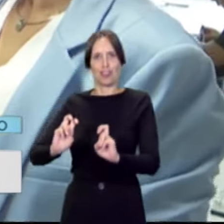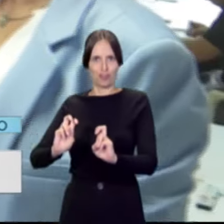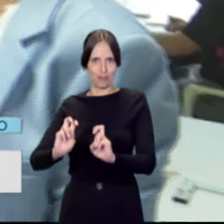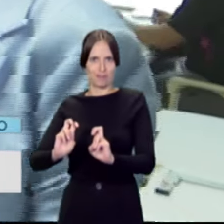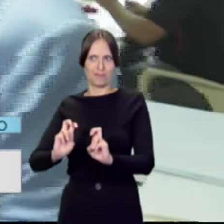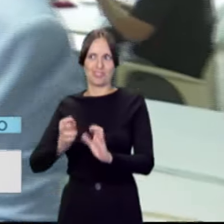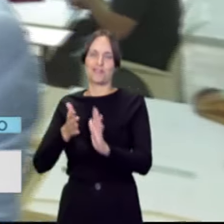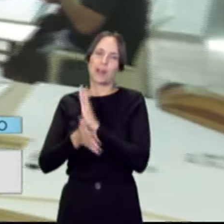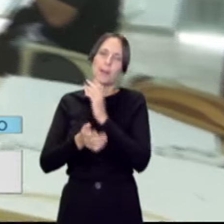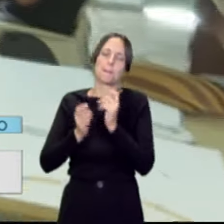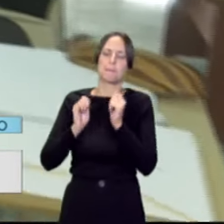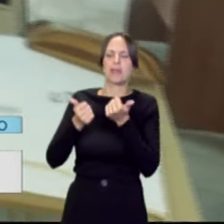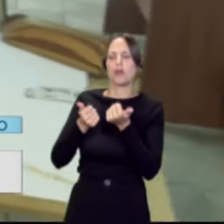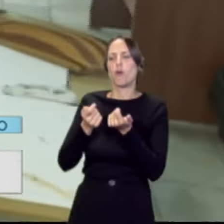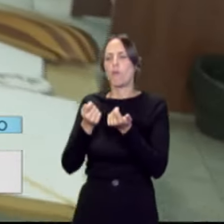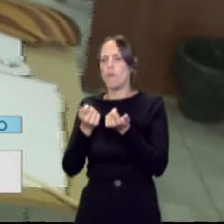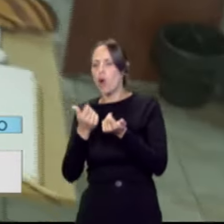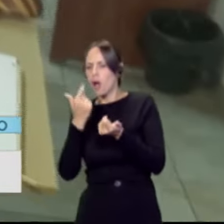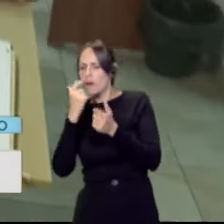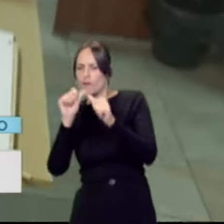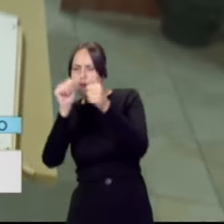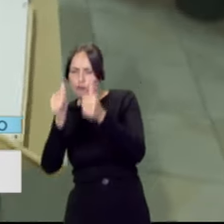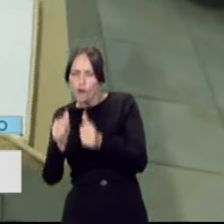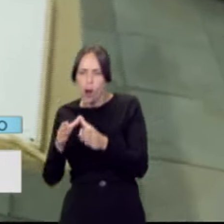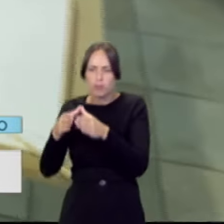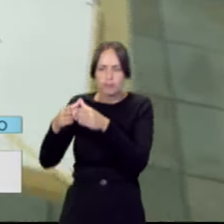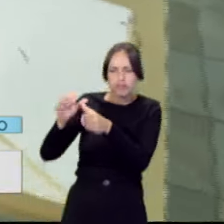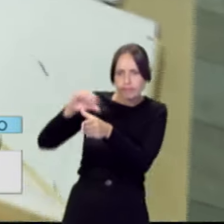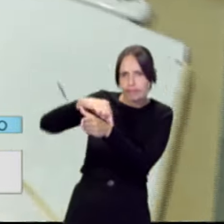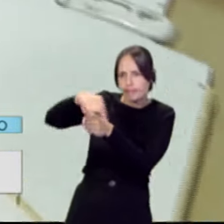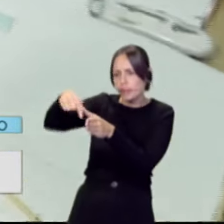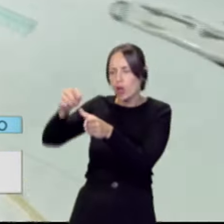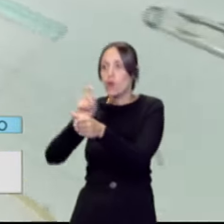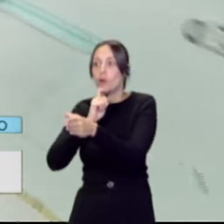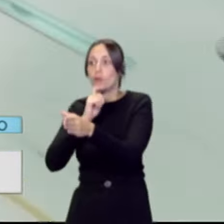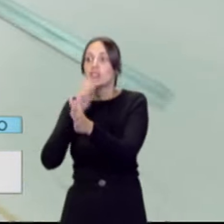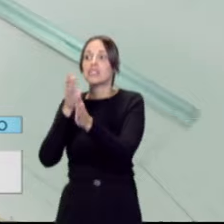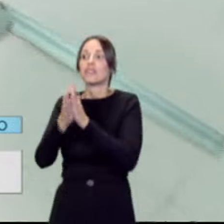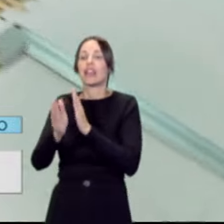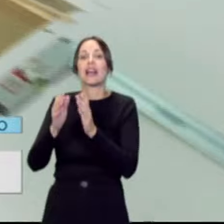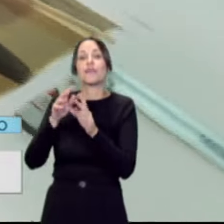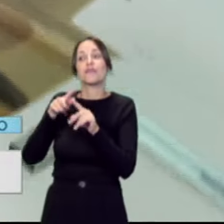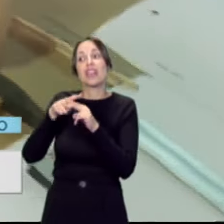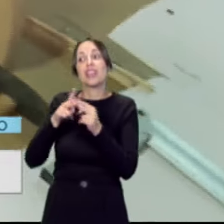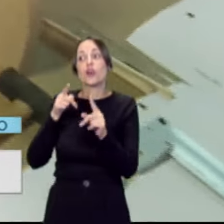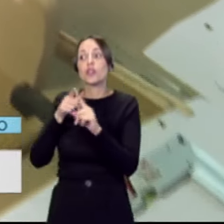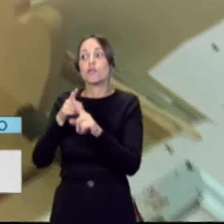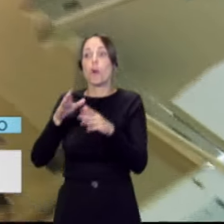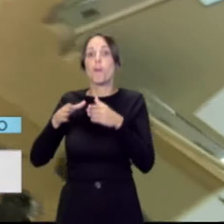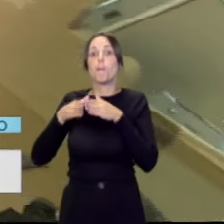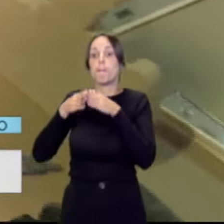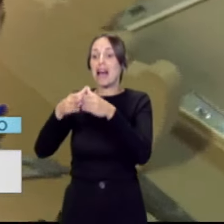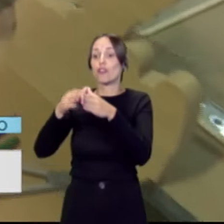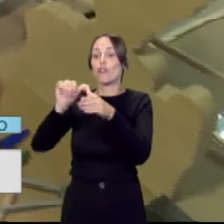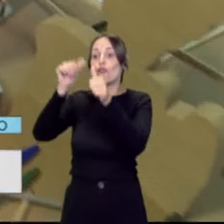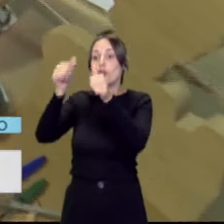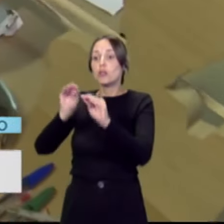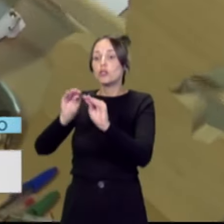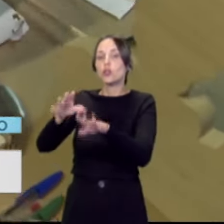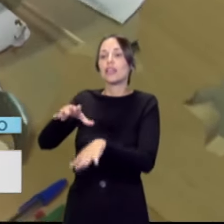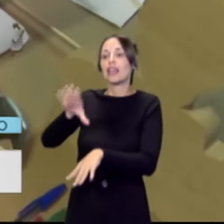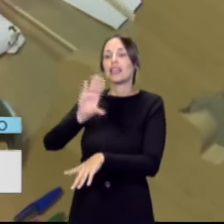criatura, empezando a tocar las cuadenas, saber su forma. Y este taller es lo principal, eso, que comprendan la forma de los barcos y dónde empieza y termina cada línea,